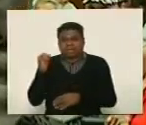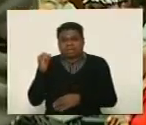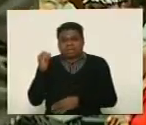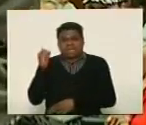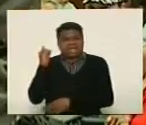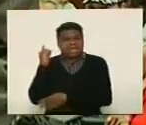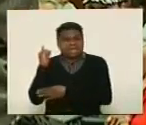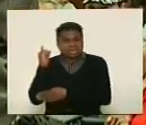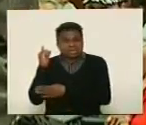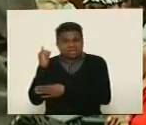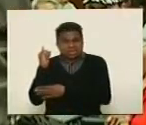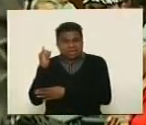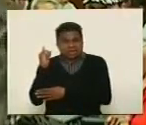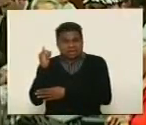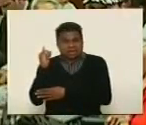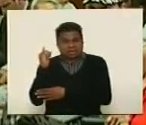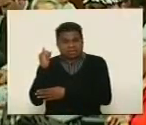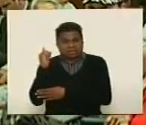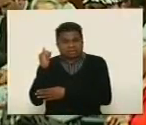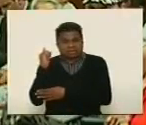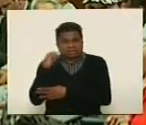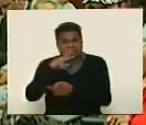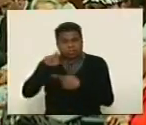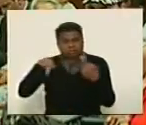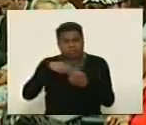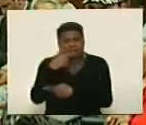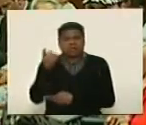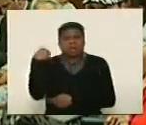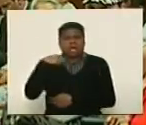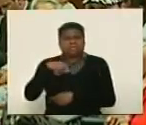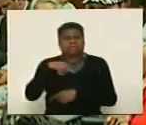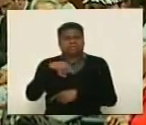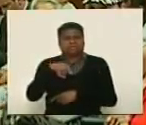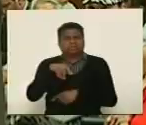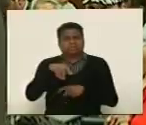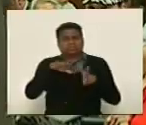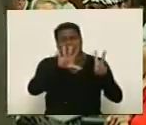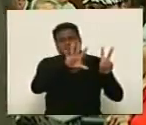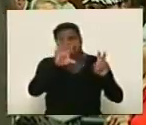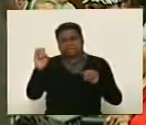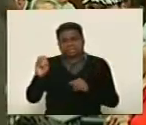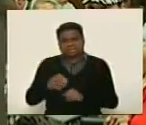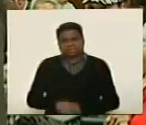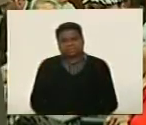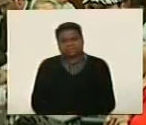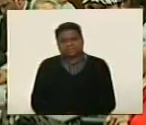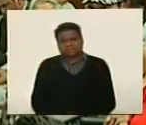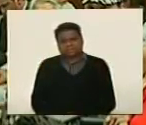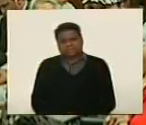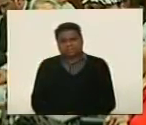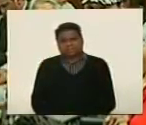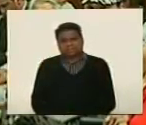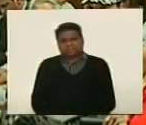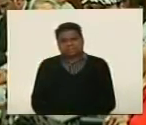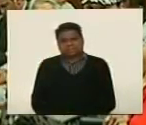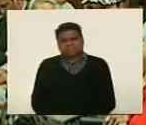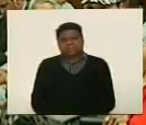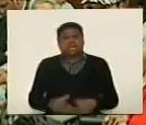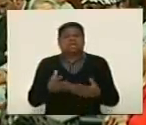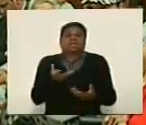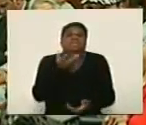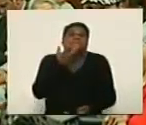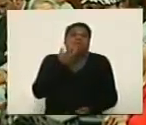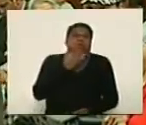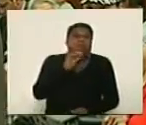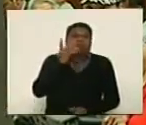años 70, que es la necesidad de superar los términos de intercambio desigual que hoy dominan